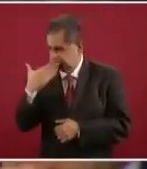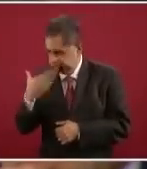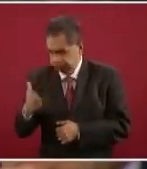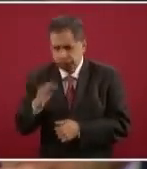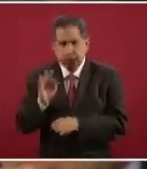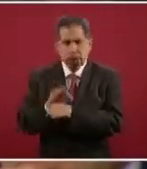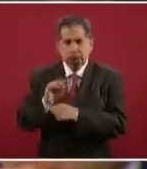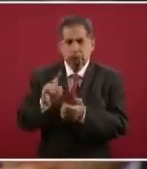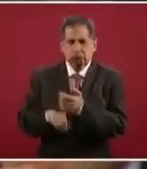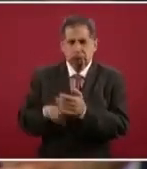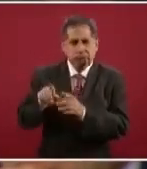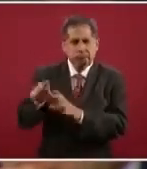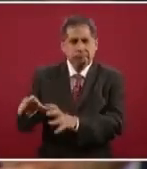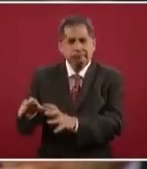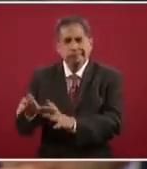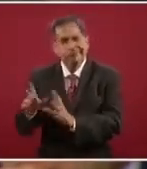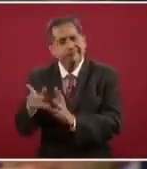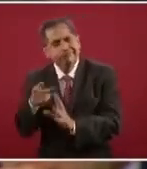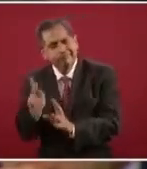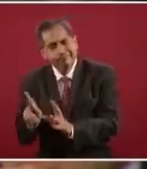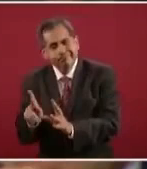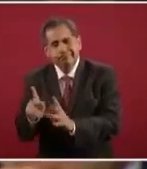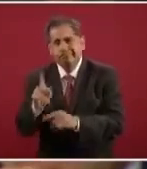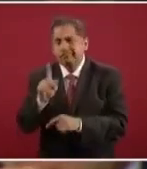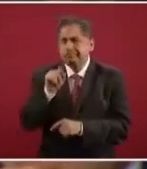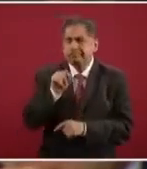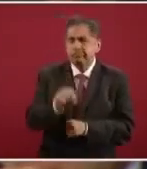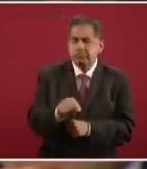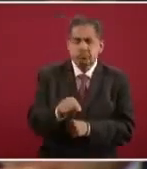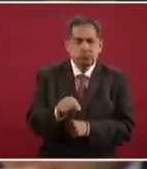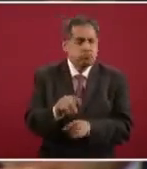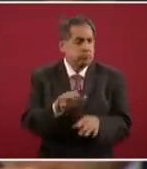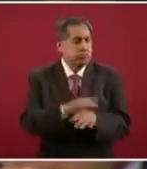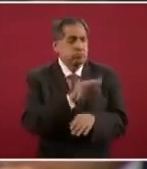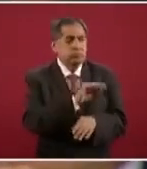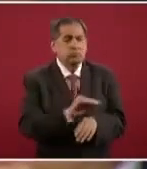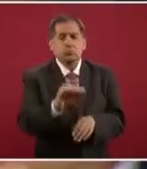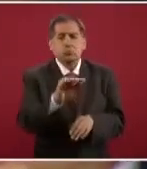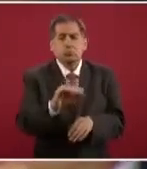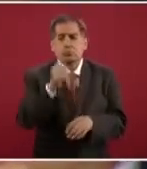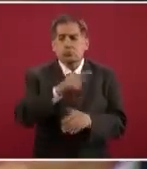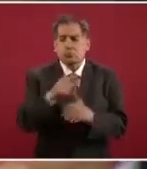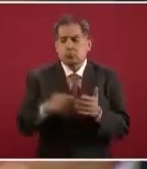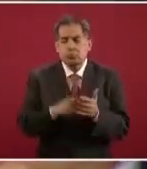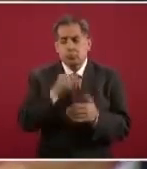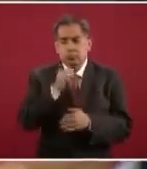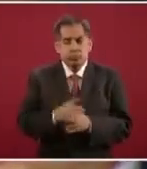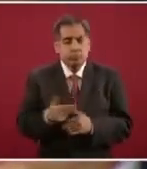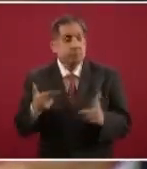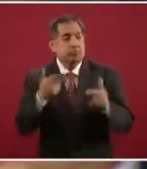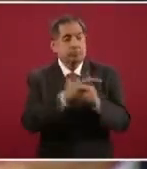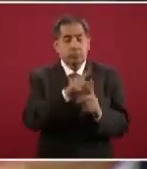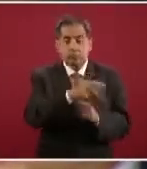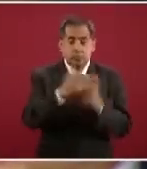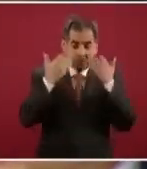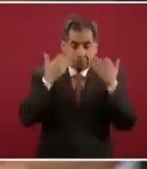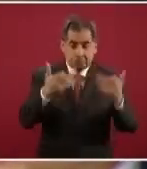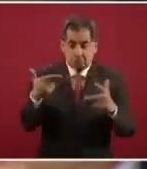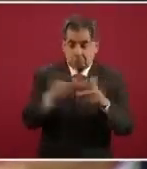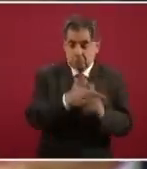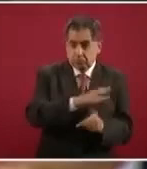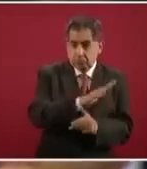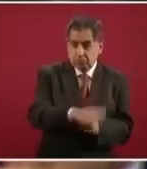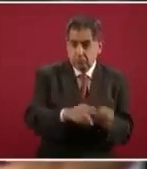la FGR, etcétera. Sin embargo, no la han reubicado en otro estado, mataron a su testigo y hace unas